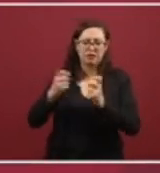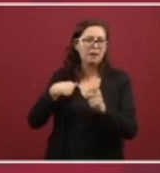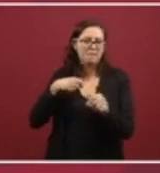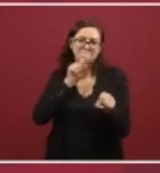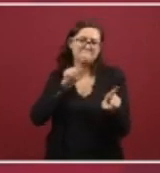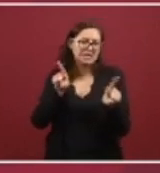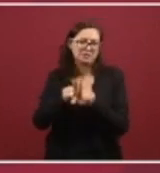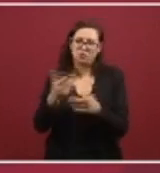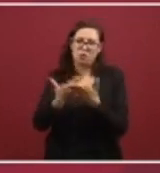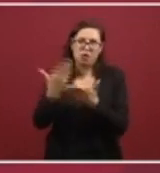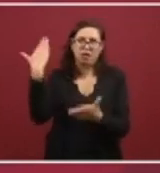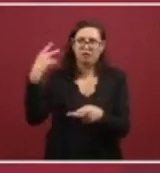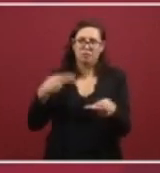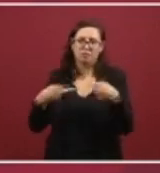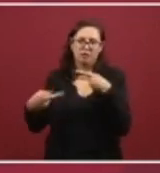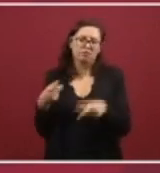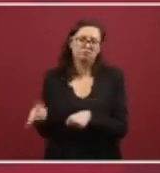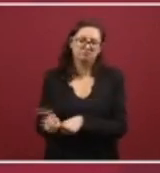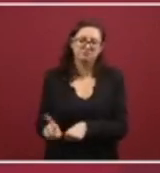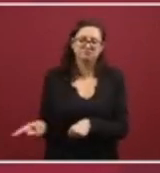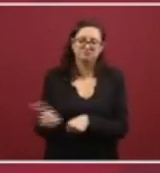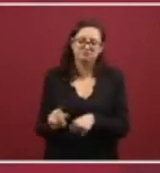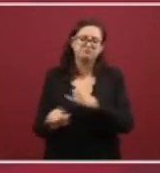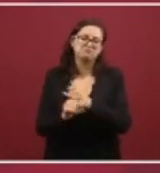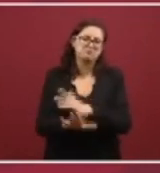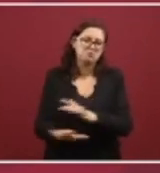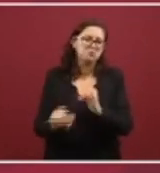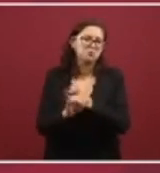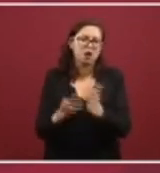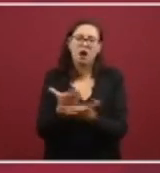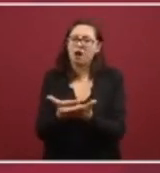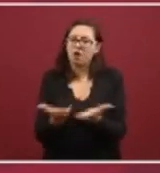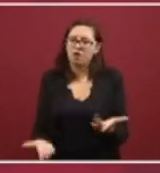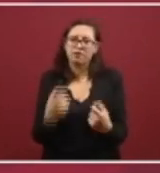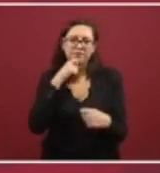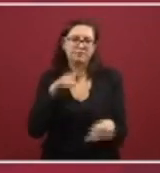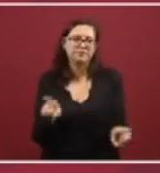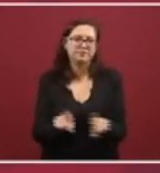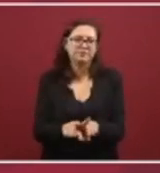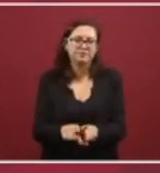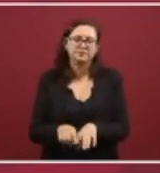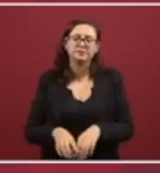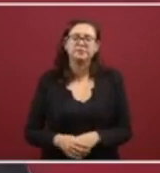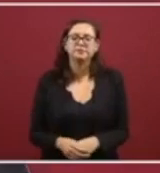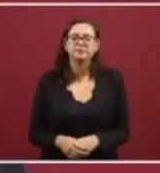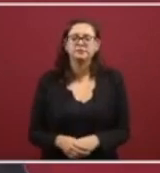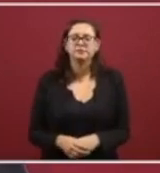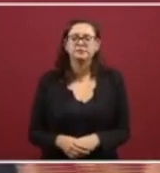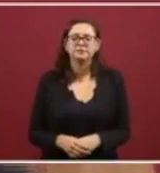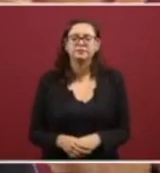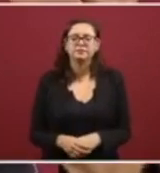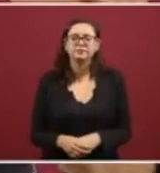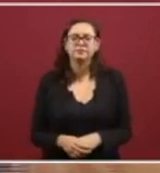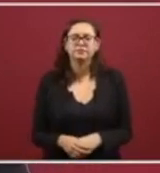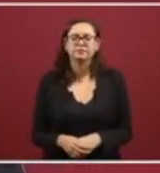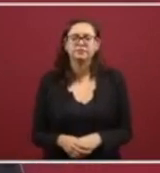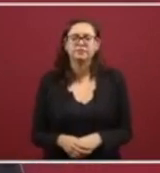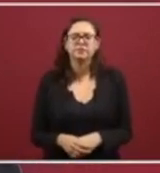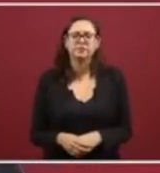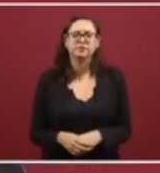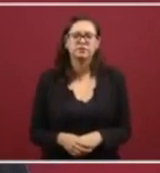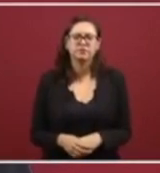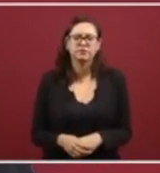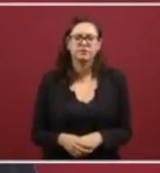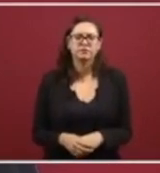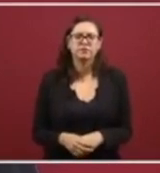que estábamos informando constantemente. Y en ese caso se